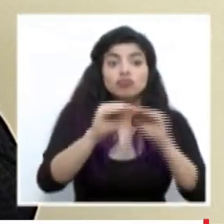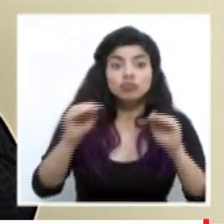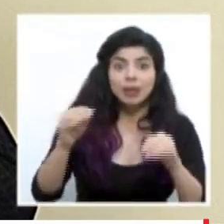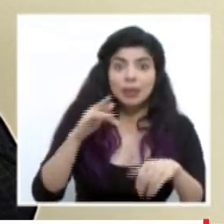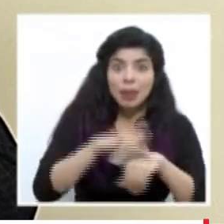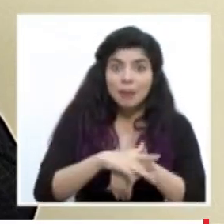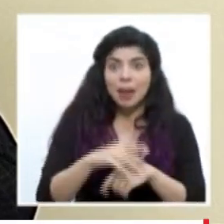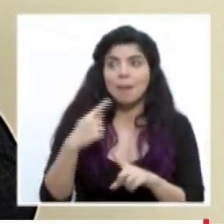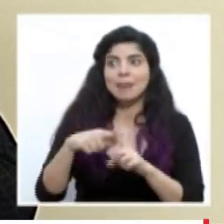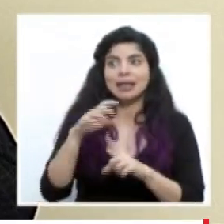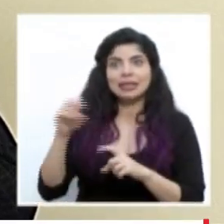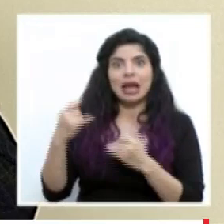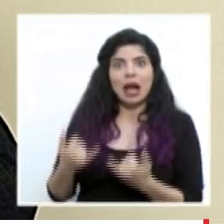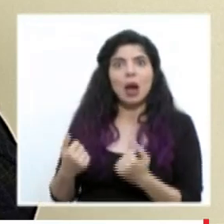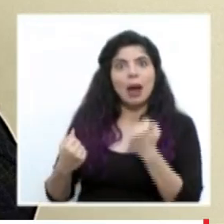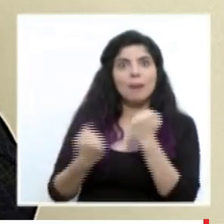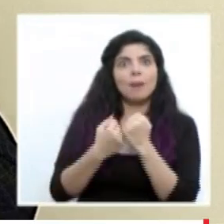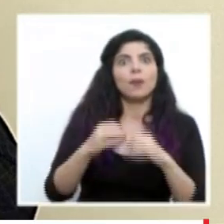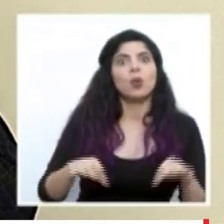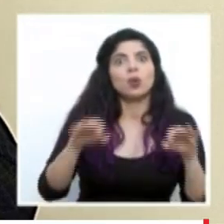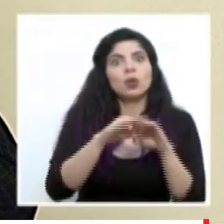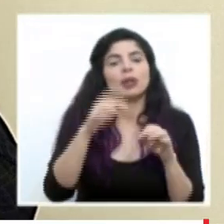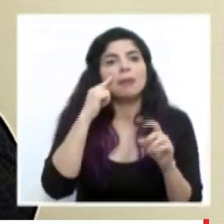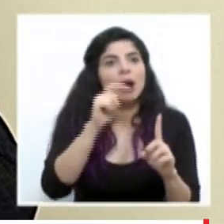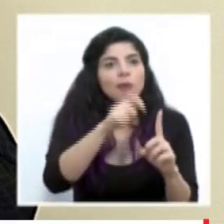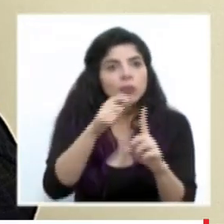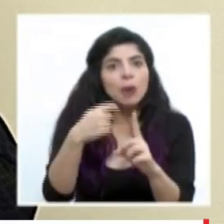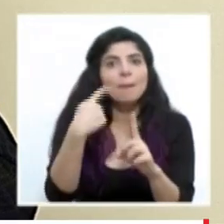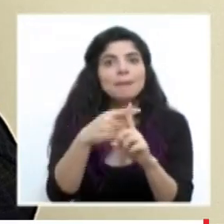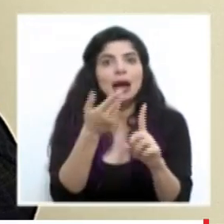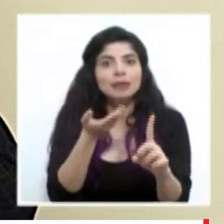va a dar ya la caja, que es importantísimo en la parte de toma de muestra, de